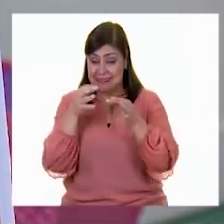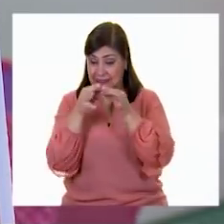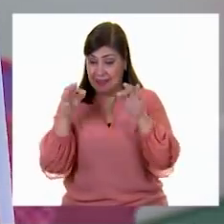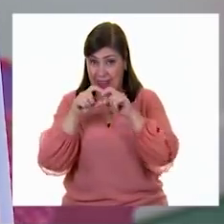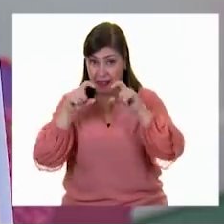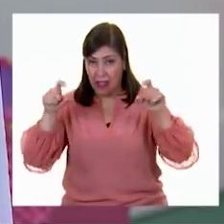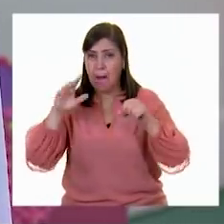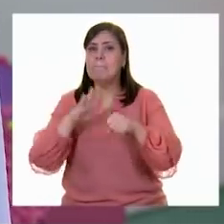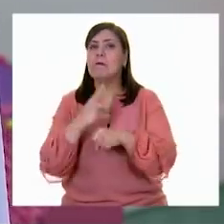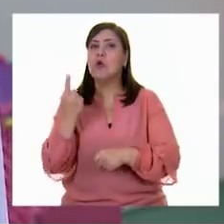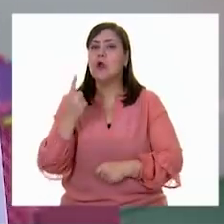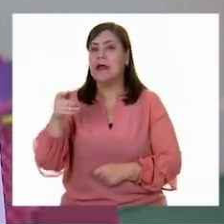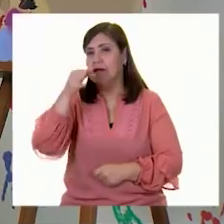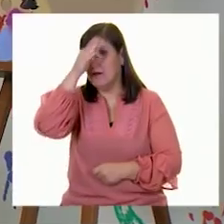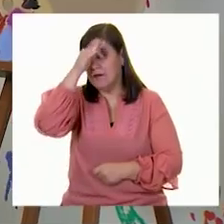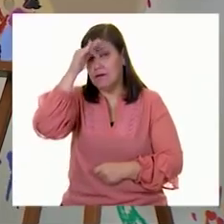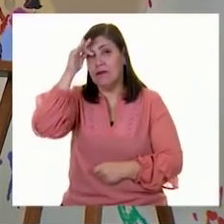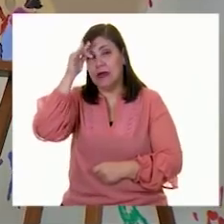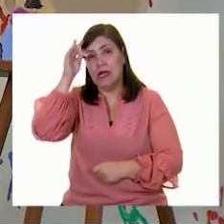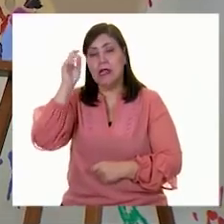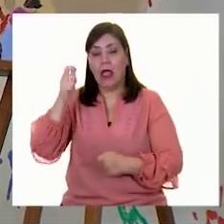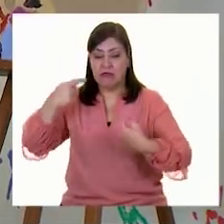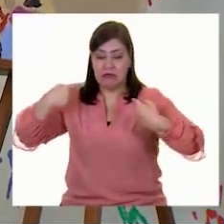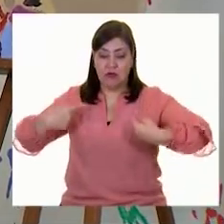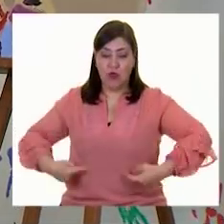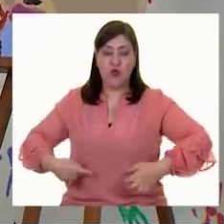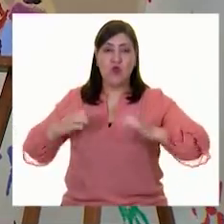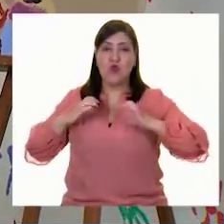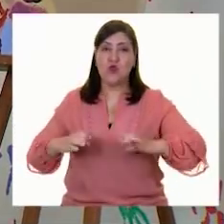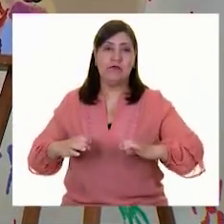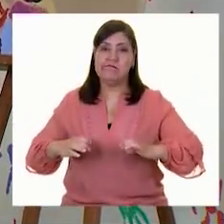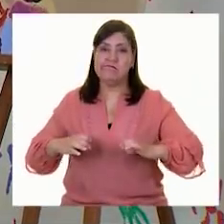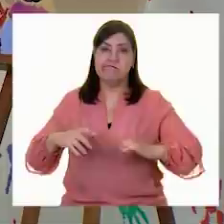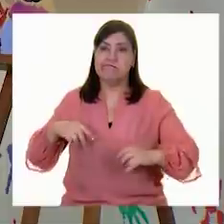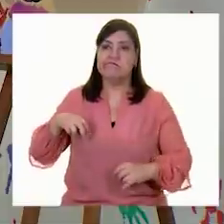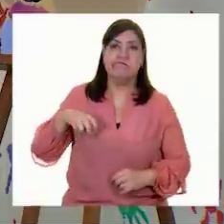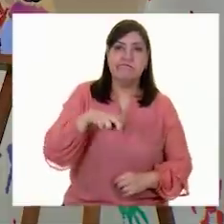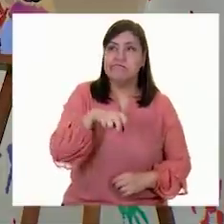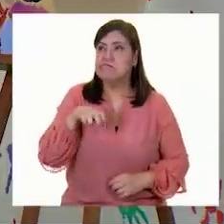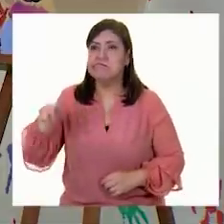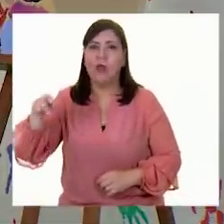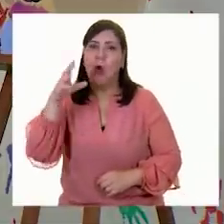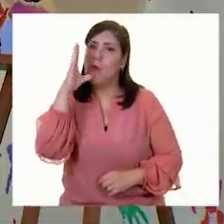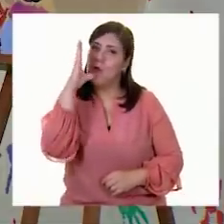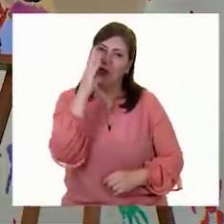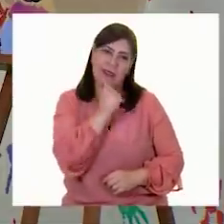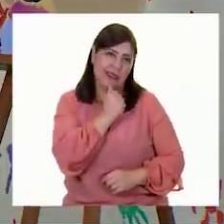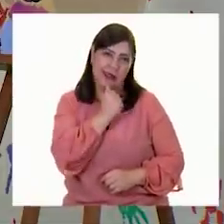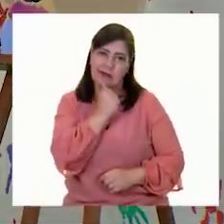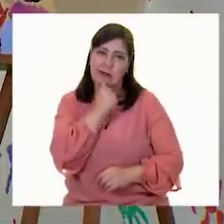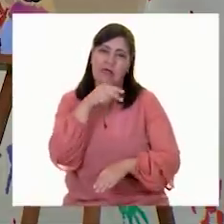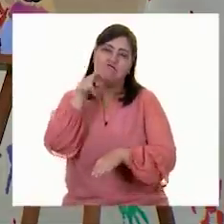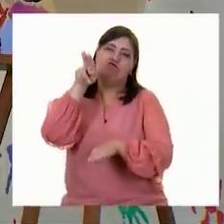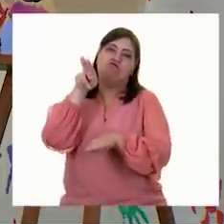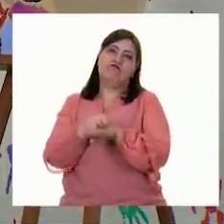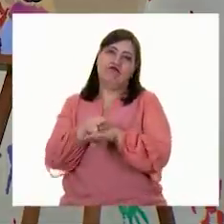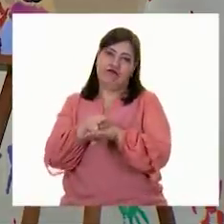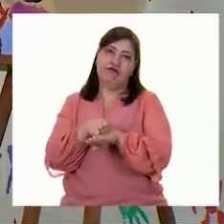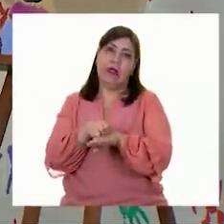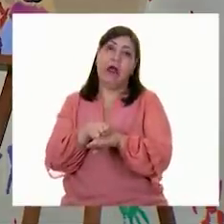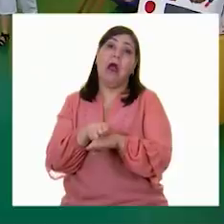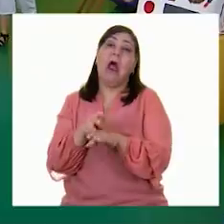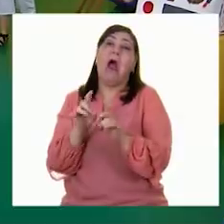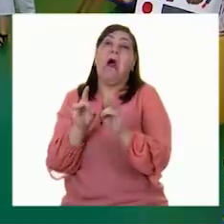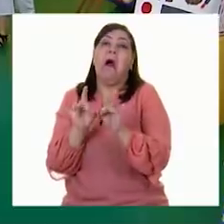porque Frida tenía una condición en su cuerpo que le impedía desplazarse, pero el mundo de la pintura le abrió